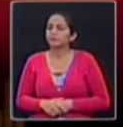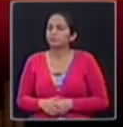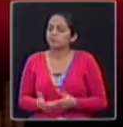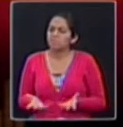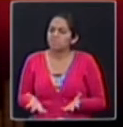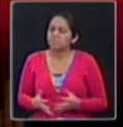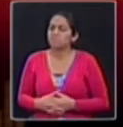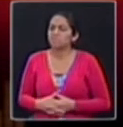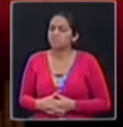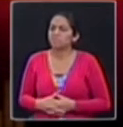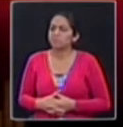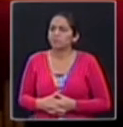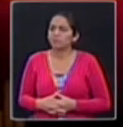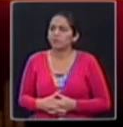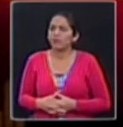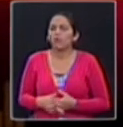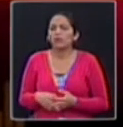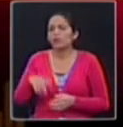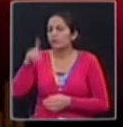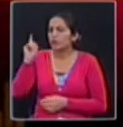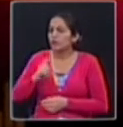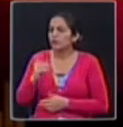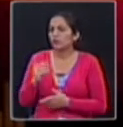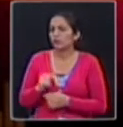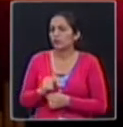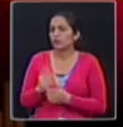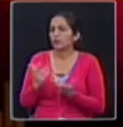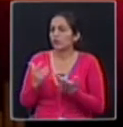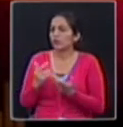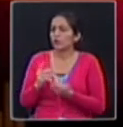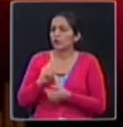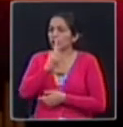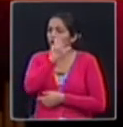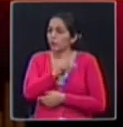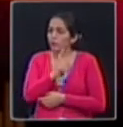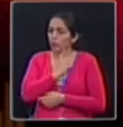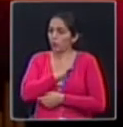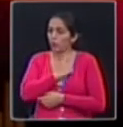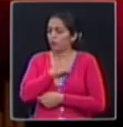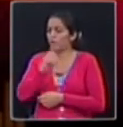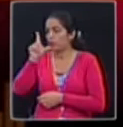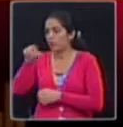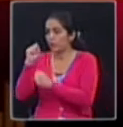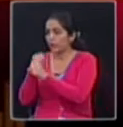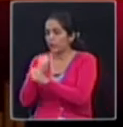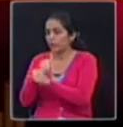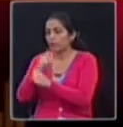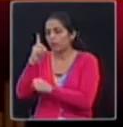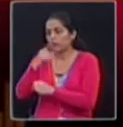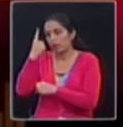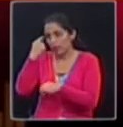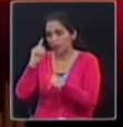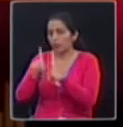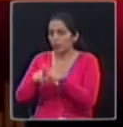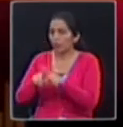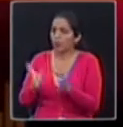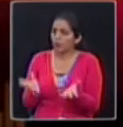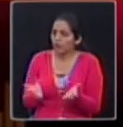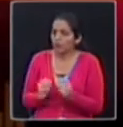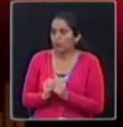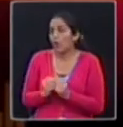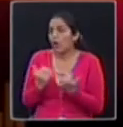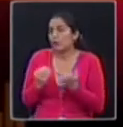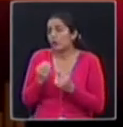y reconozcamos que hay un interés común, no posiciones. El rato que hay posiciones no podemos avanzar. Si esta propuesta no es la adecuada,